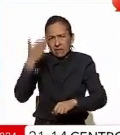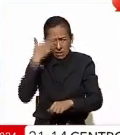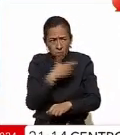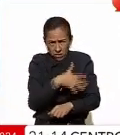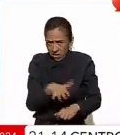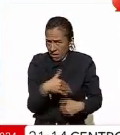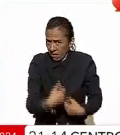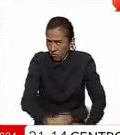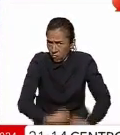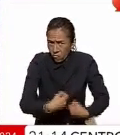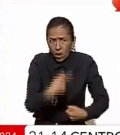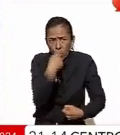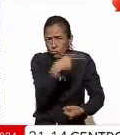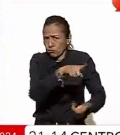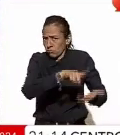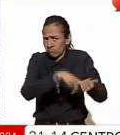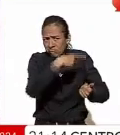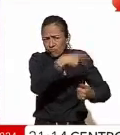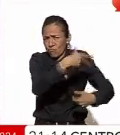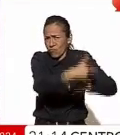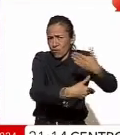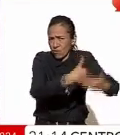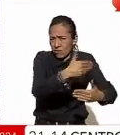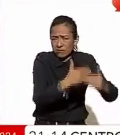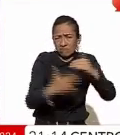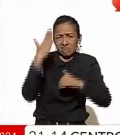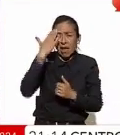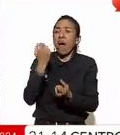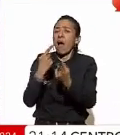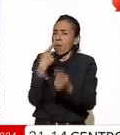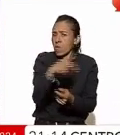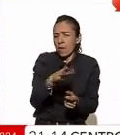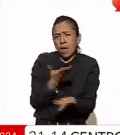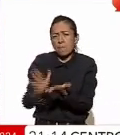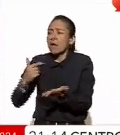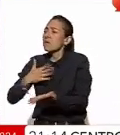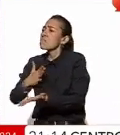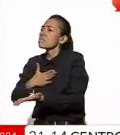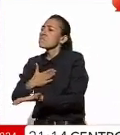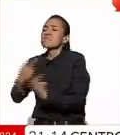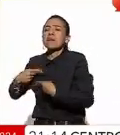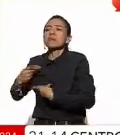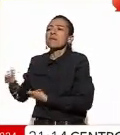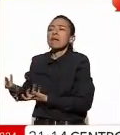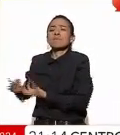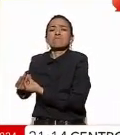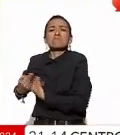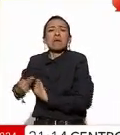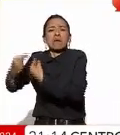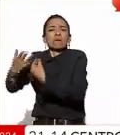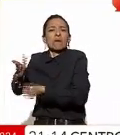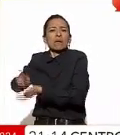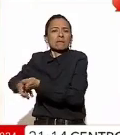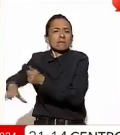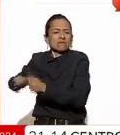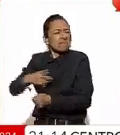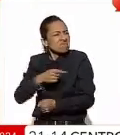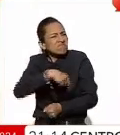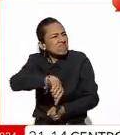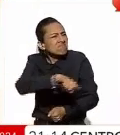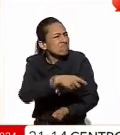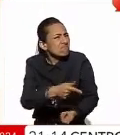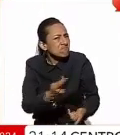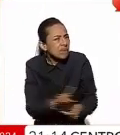consolidadas, tienen su burocracia, inclusive algunas con su cartera de clientes, etcétera. ¿Qué pasaría con ellas? Lo que está presentando